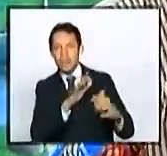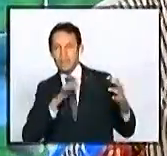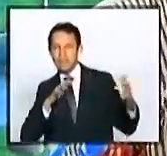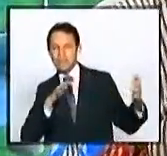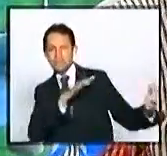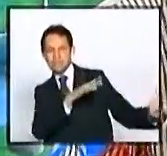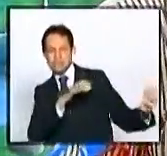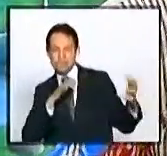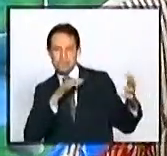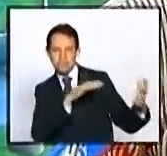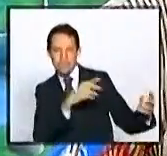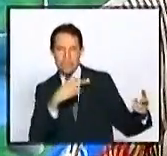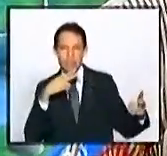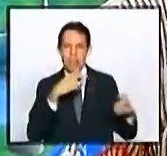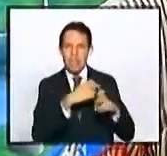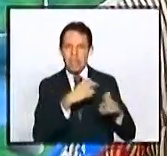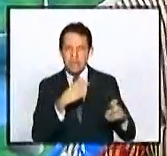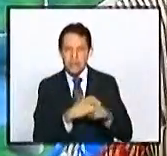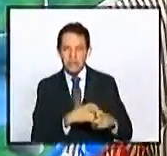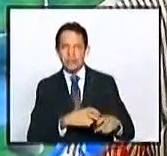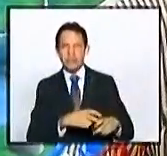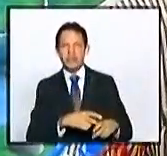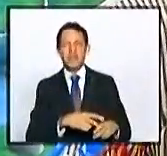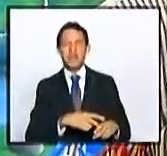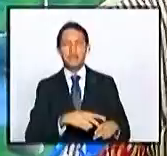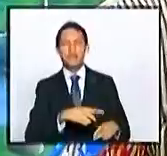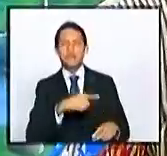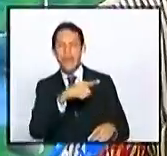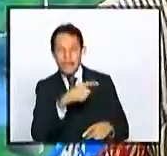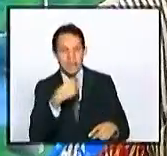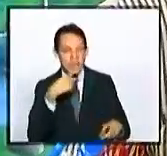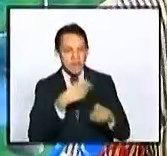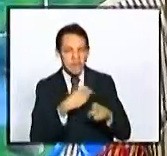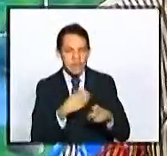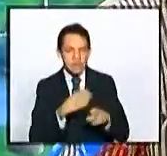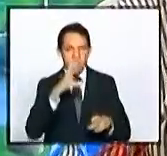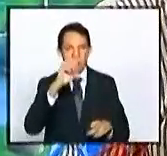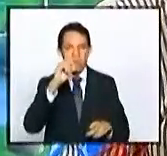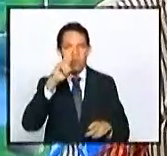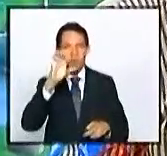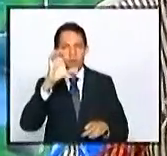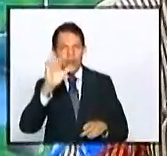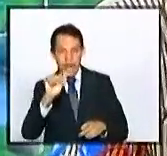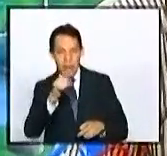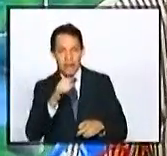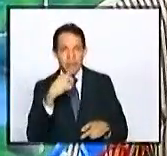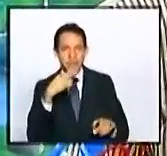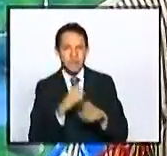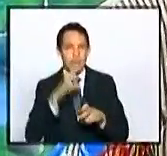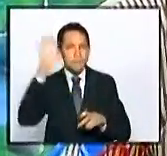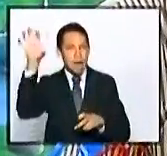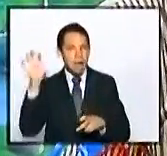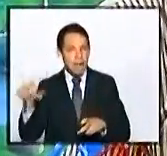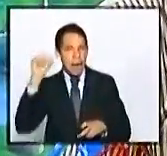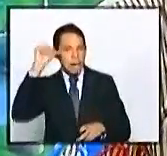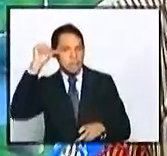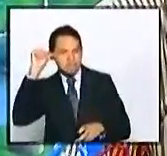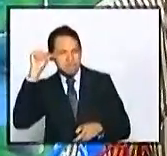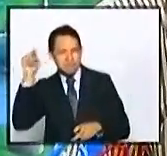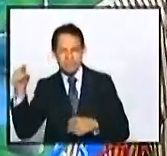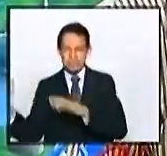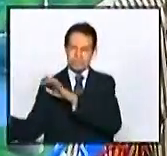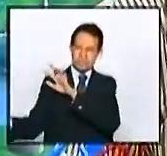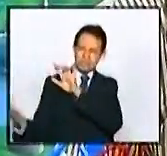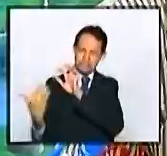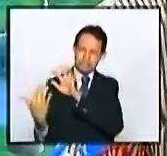la de Vietnam, de guerras como las de Corea, donde le llegaban a los pacientes y encontraban una cantidad de trastornos ya de carácter psicológico,